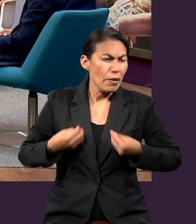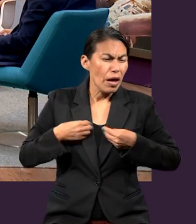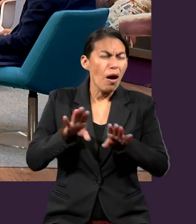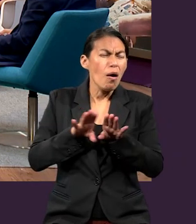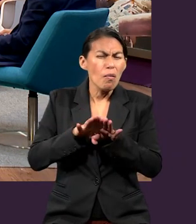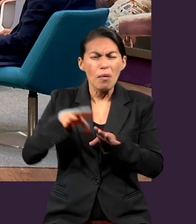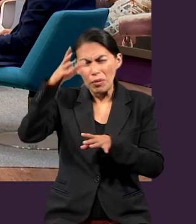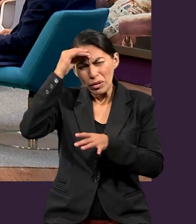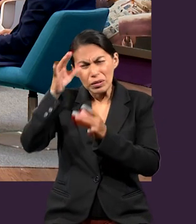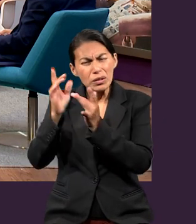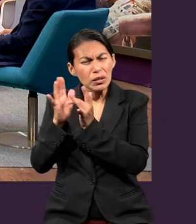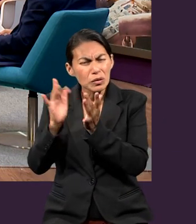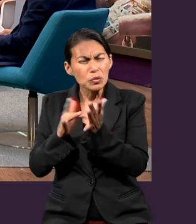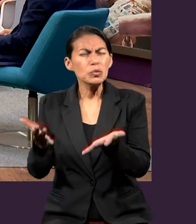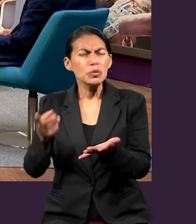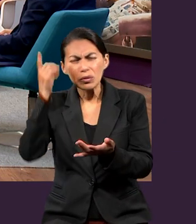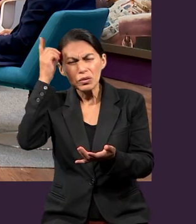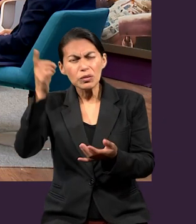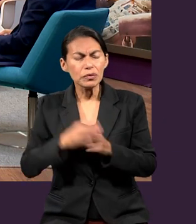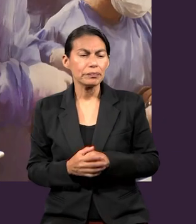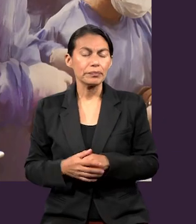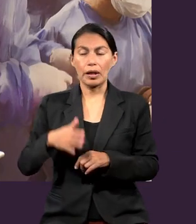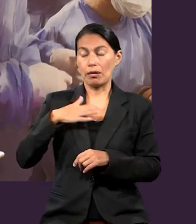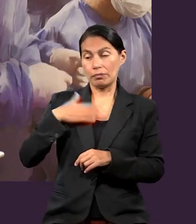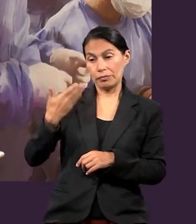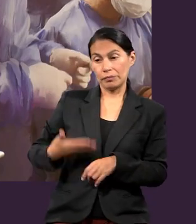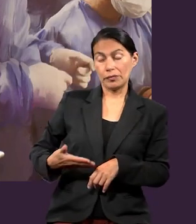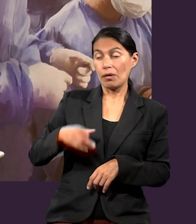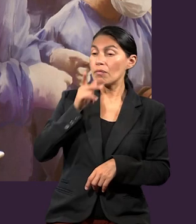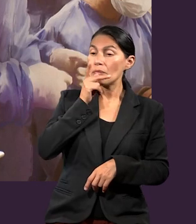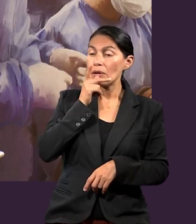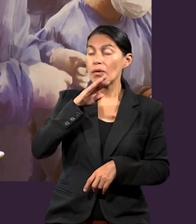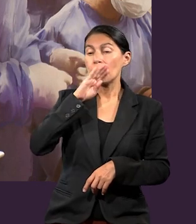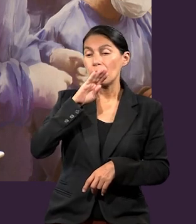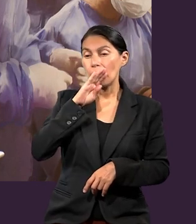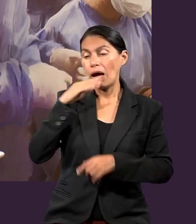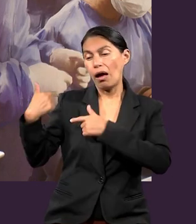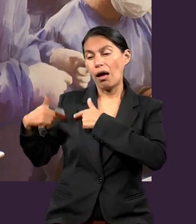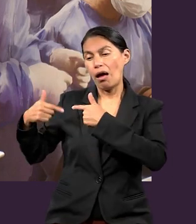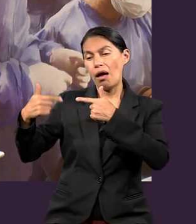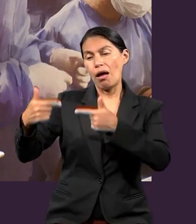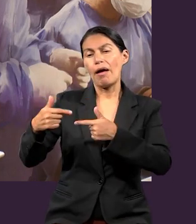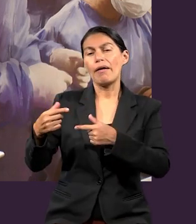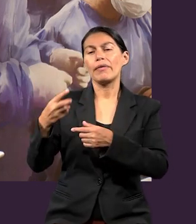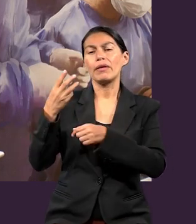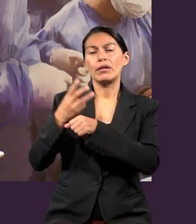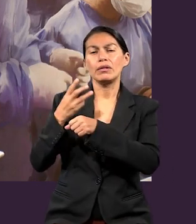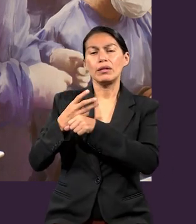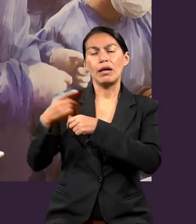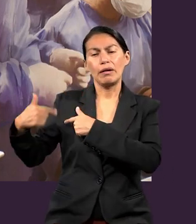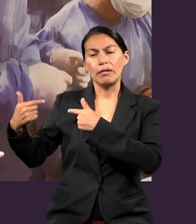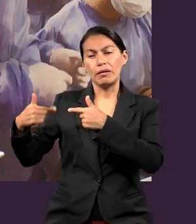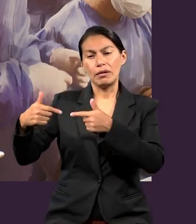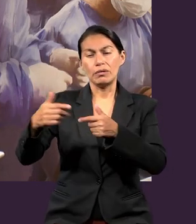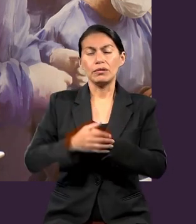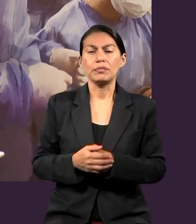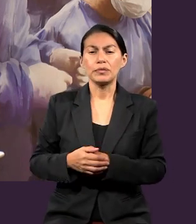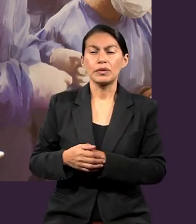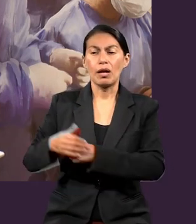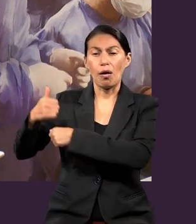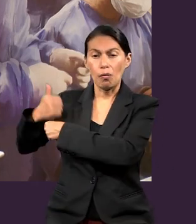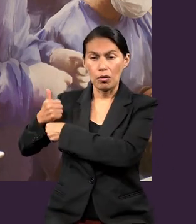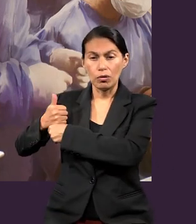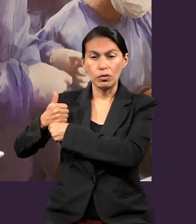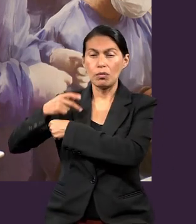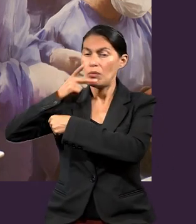mensaje a su vida. En mi caso fue por mis padres. Soy, ha bendito a la tercera generación, mis abuelos, mis padres.